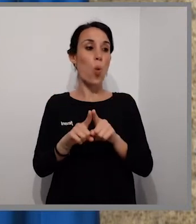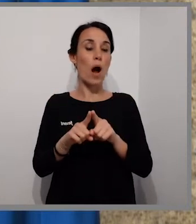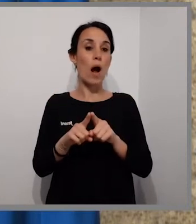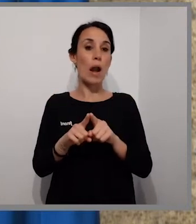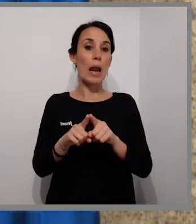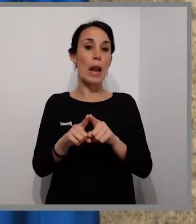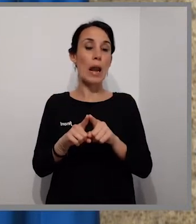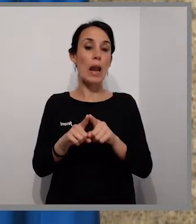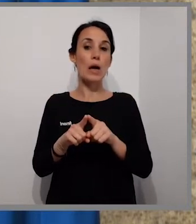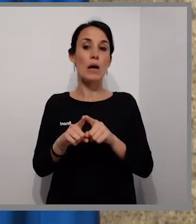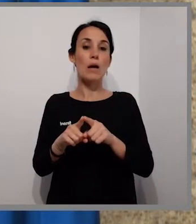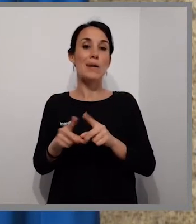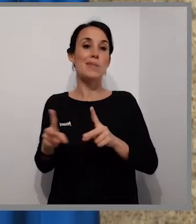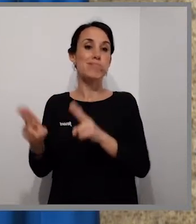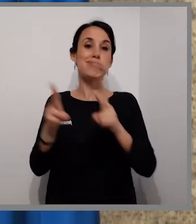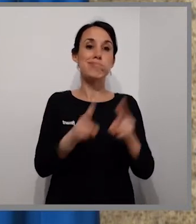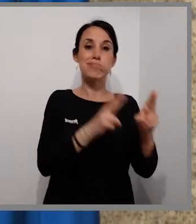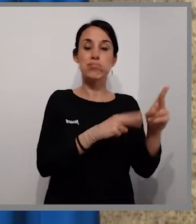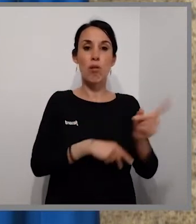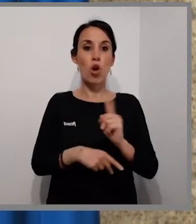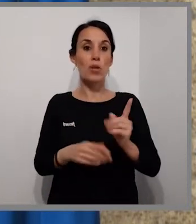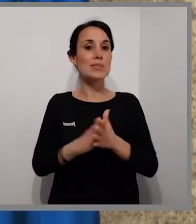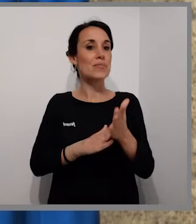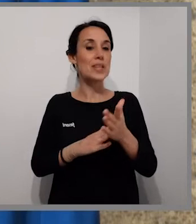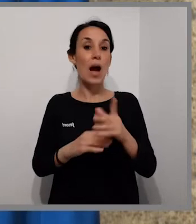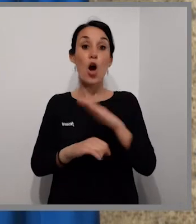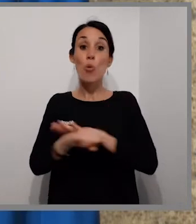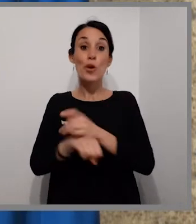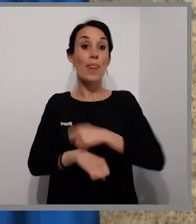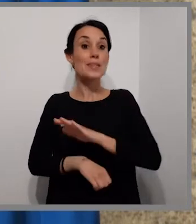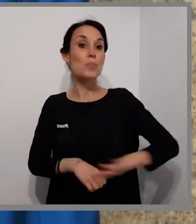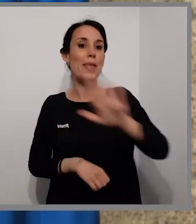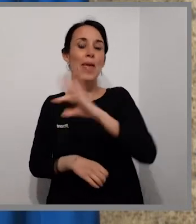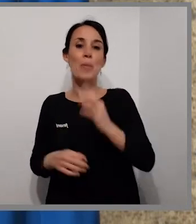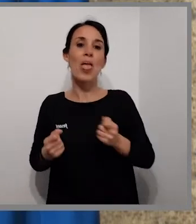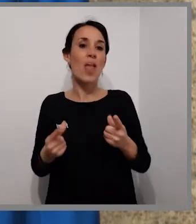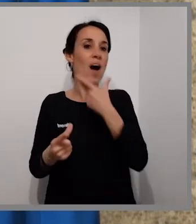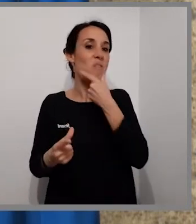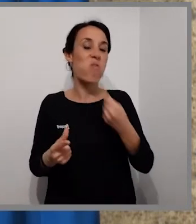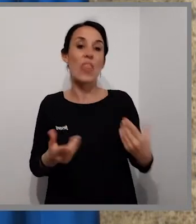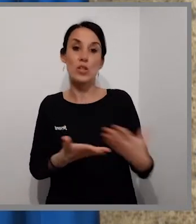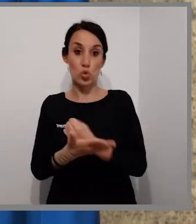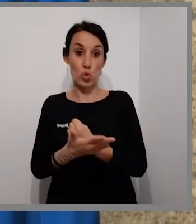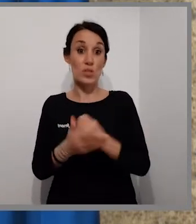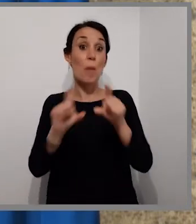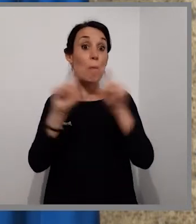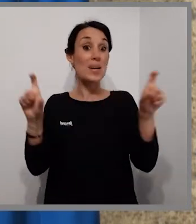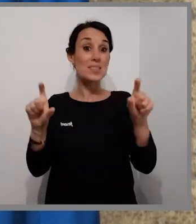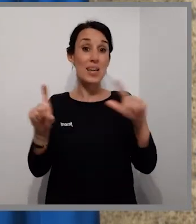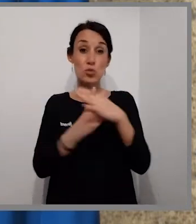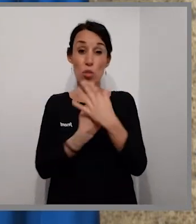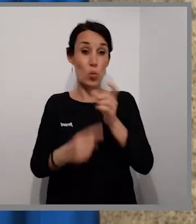segmentado, ¿no? Pensamos que sí que es cierto que en la medida de lo posible el Gobierno de España tiene que facilitar el pago a las empresas que están en situación de